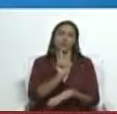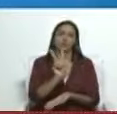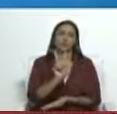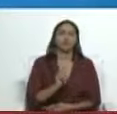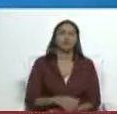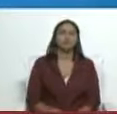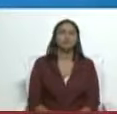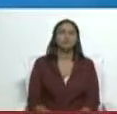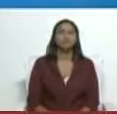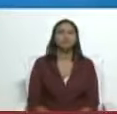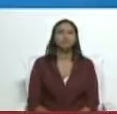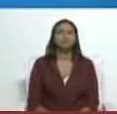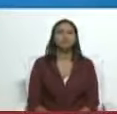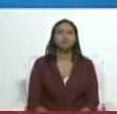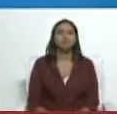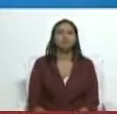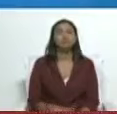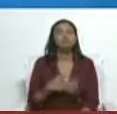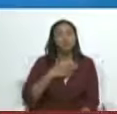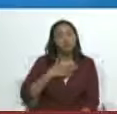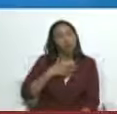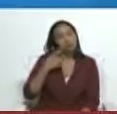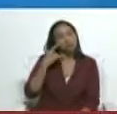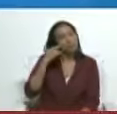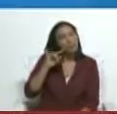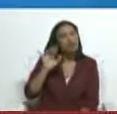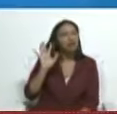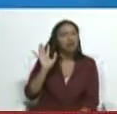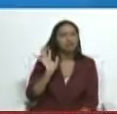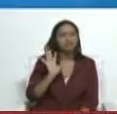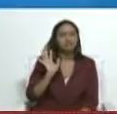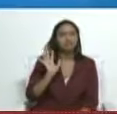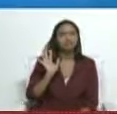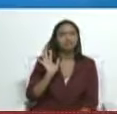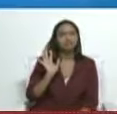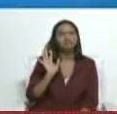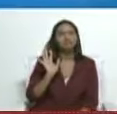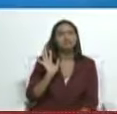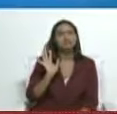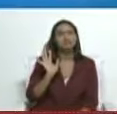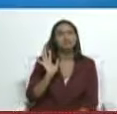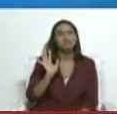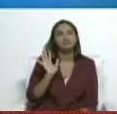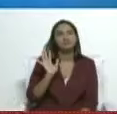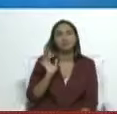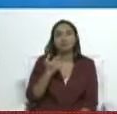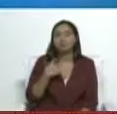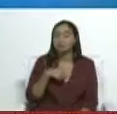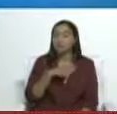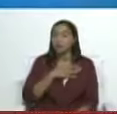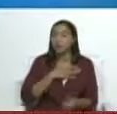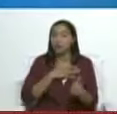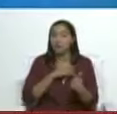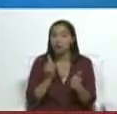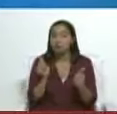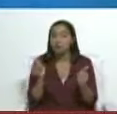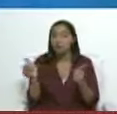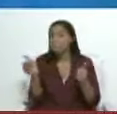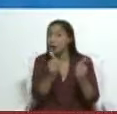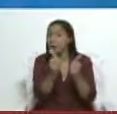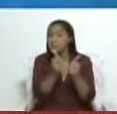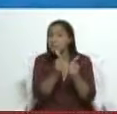Yo creo que nos hemos colado, nos colamos. Mientras